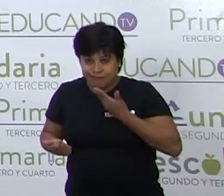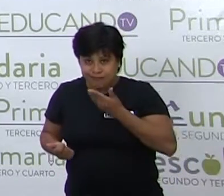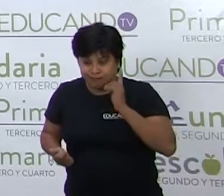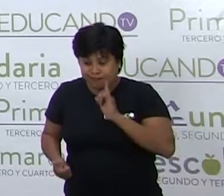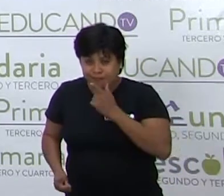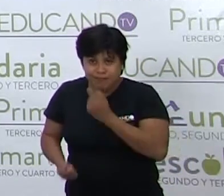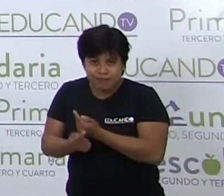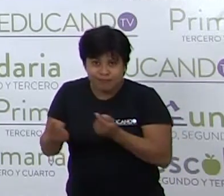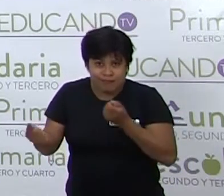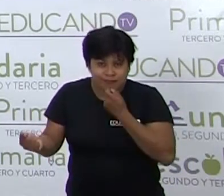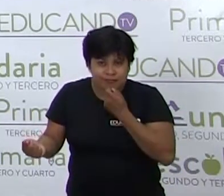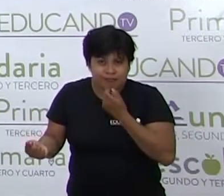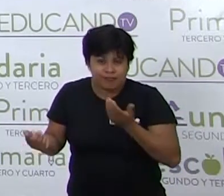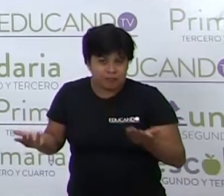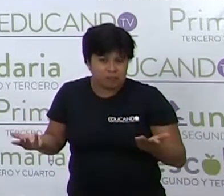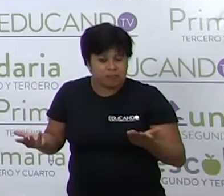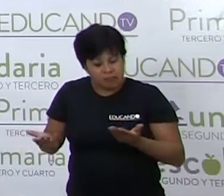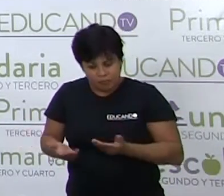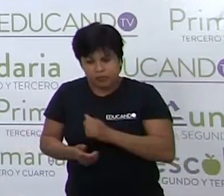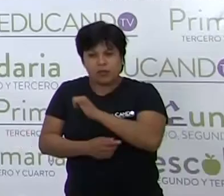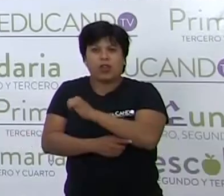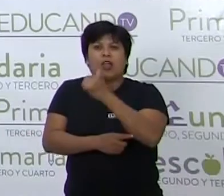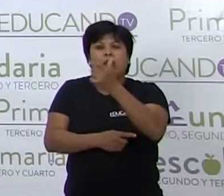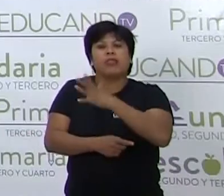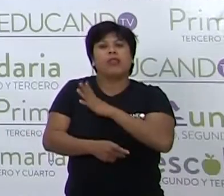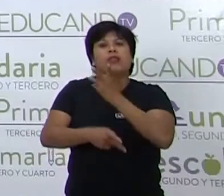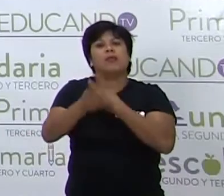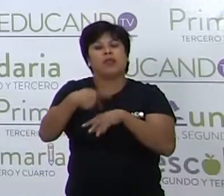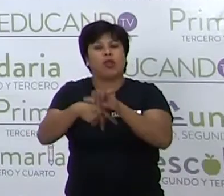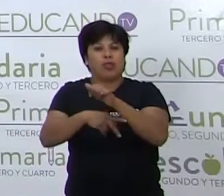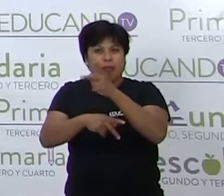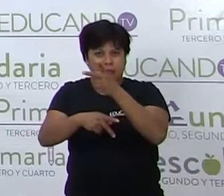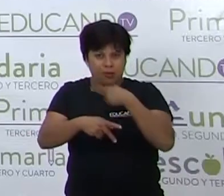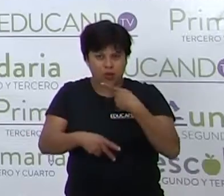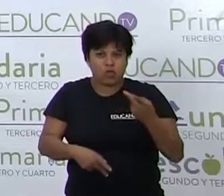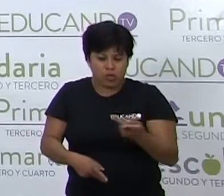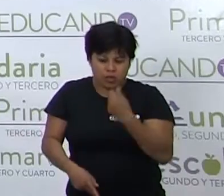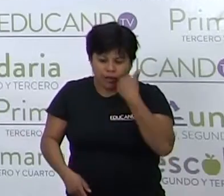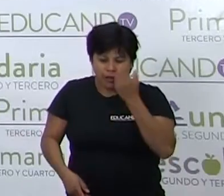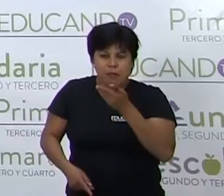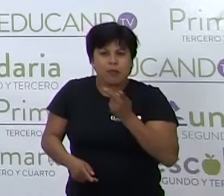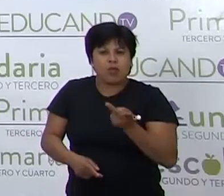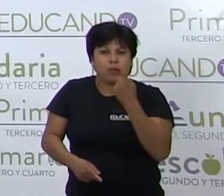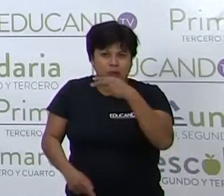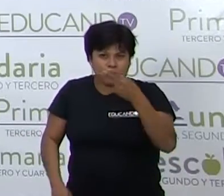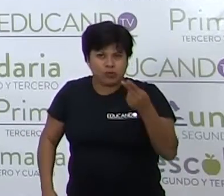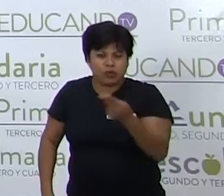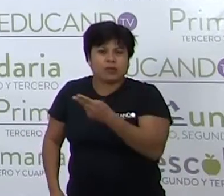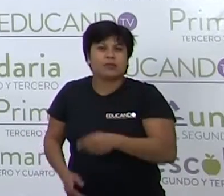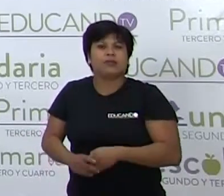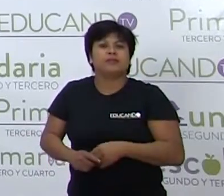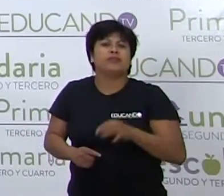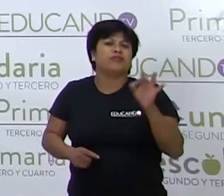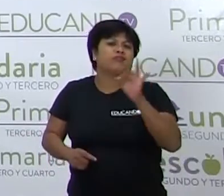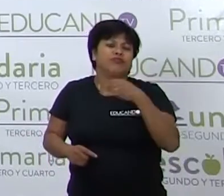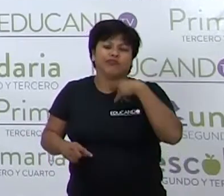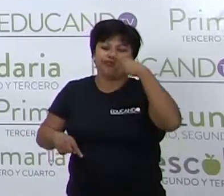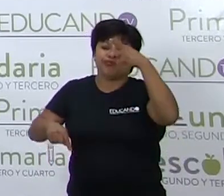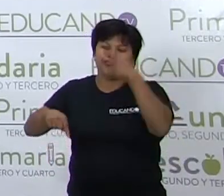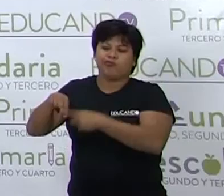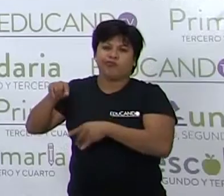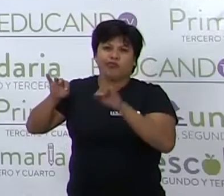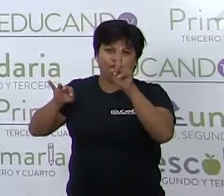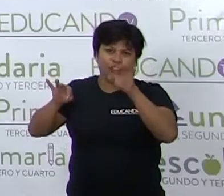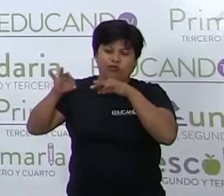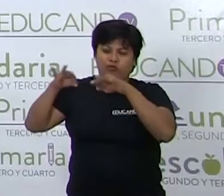niños ahora viene una buena pregunta a manera de desafío si quito uno de esos